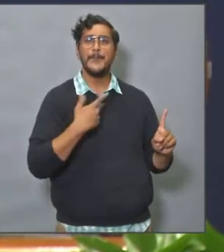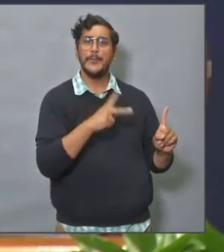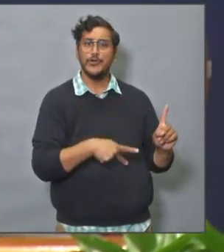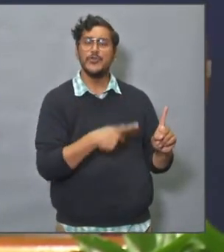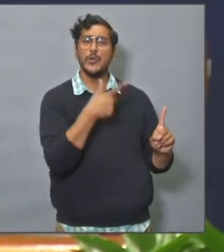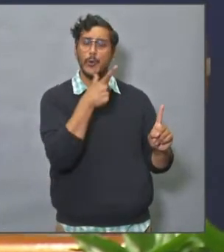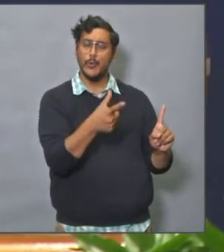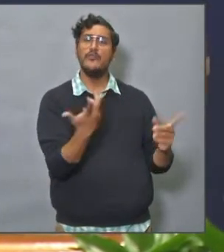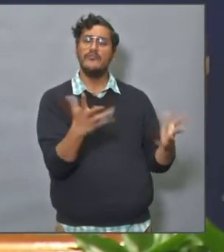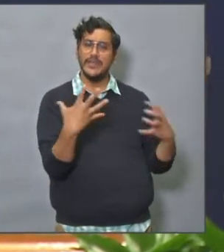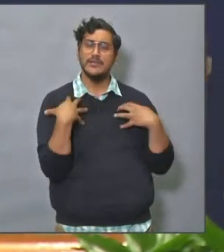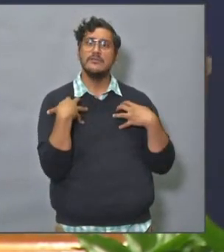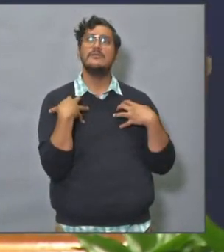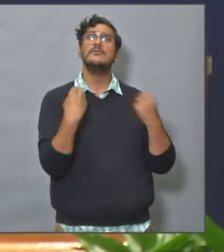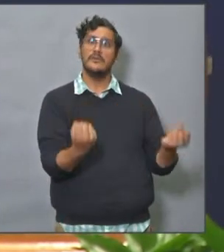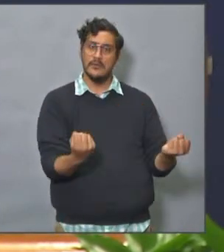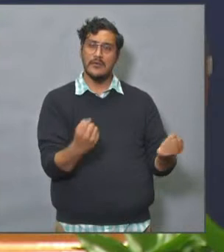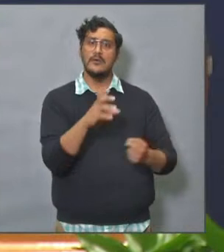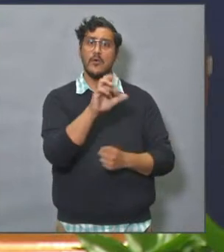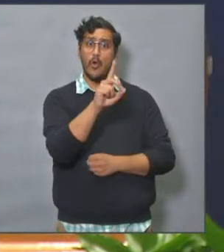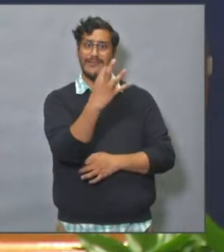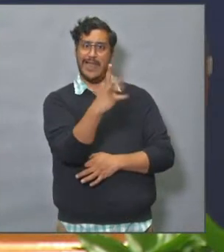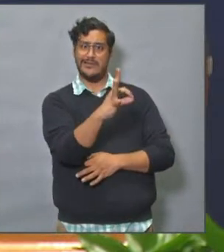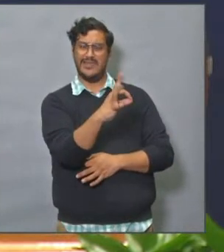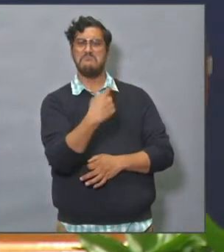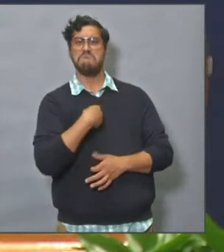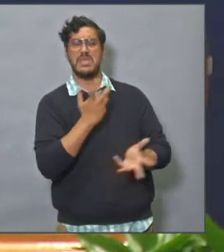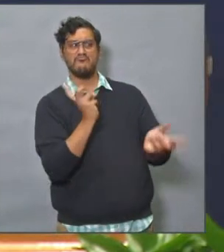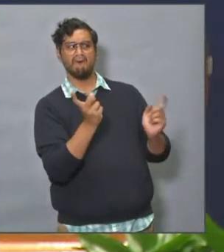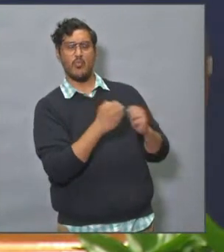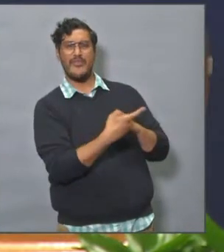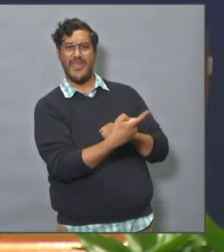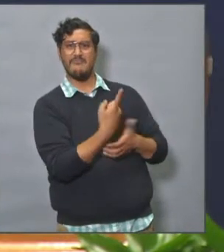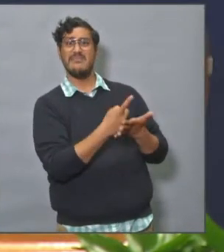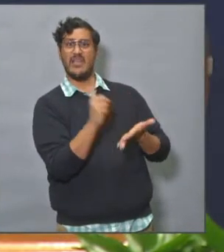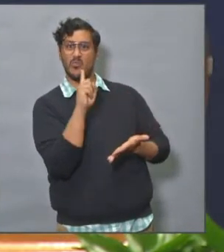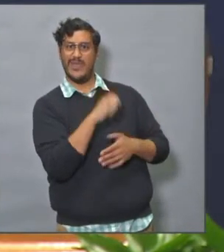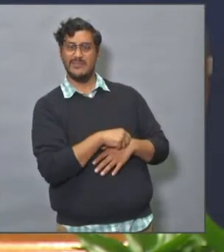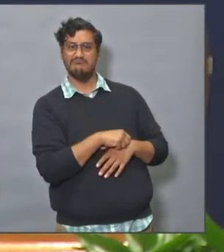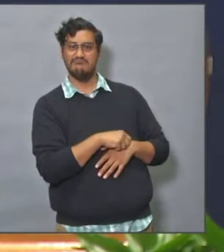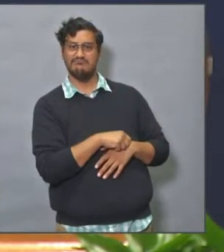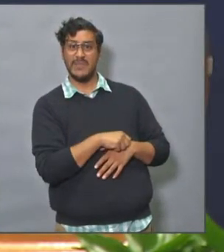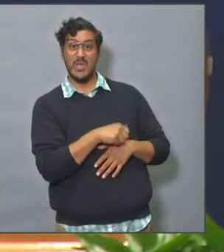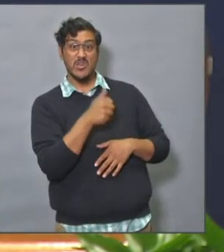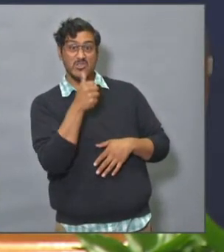de COVID-19 con quien hablé la semana pasada. Ella